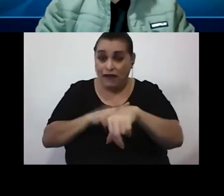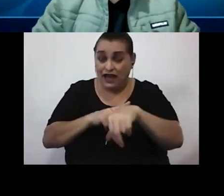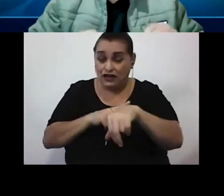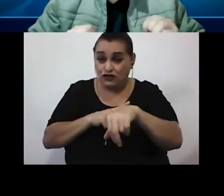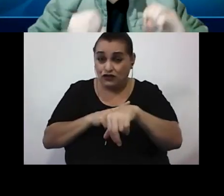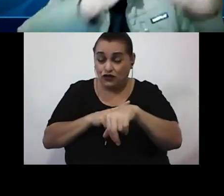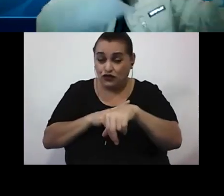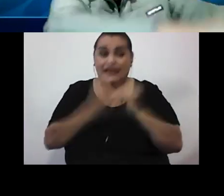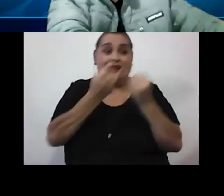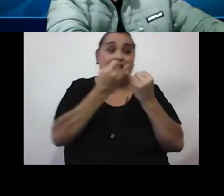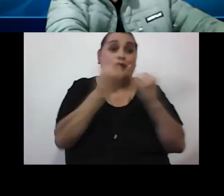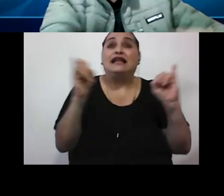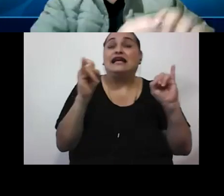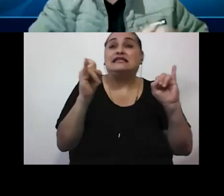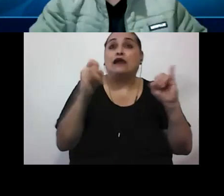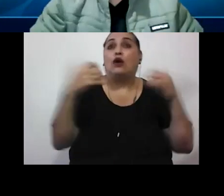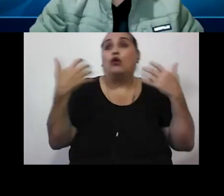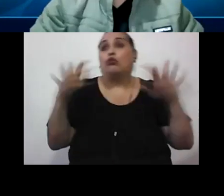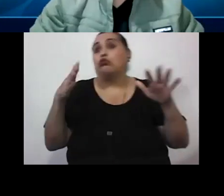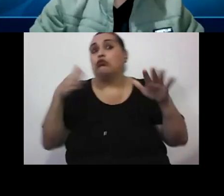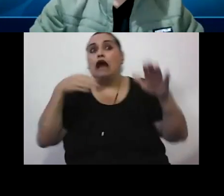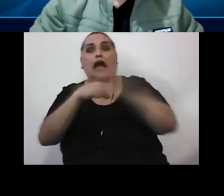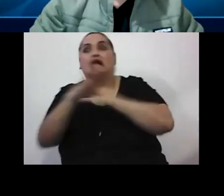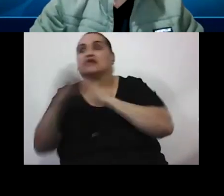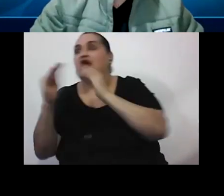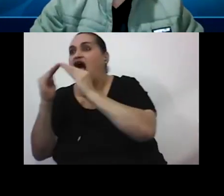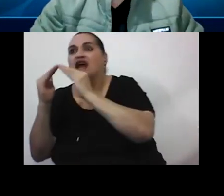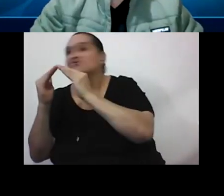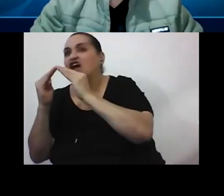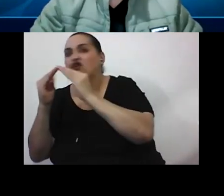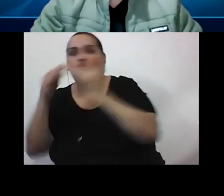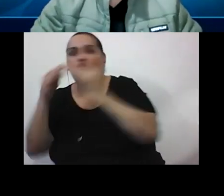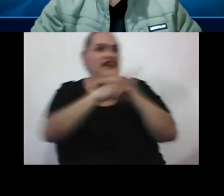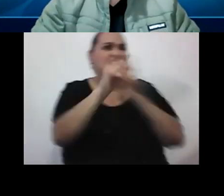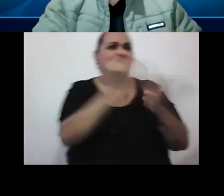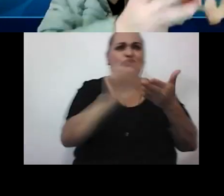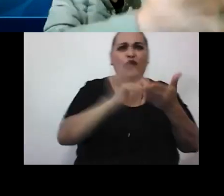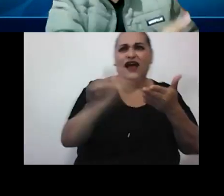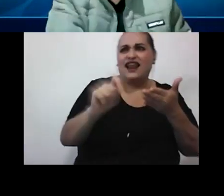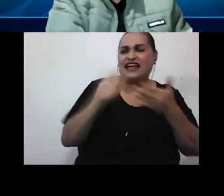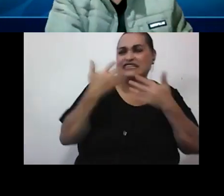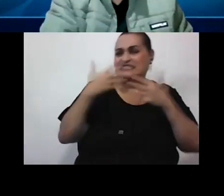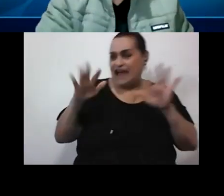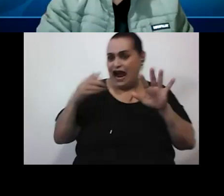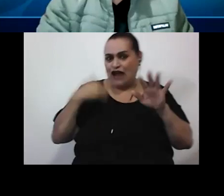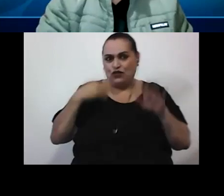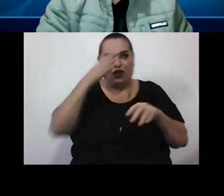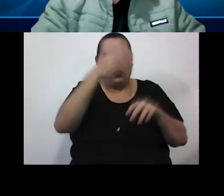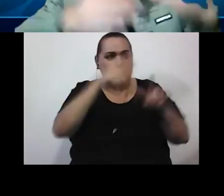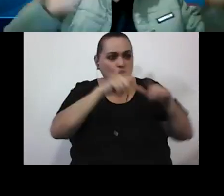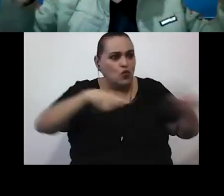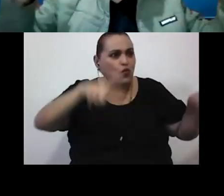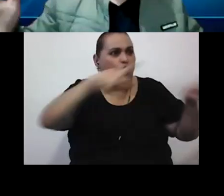de independencia cuando, ¡pum!, me pone en otro lugar que no es mi casa, tan rico que era mi cuarto, mi cama y todo lo demás, y ahora tengo que ir a un lugar